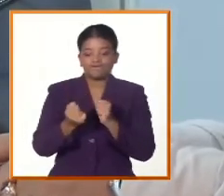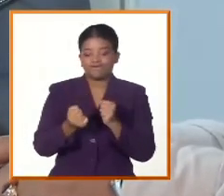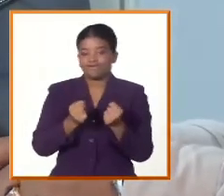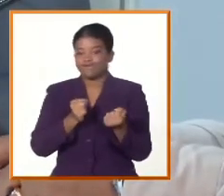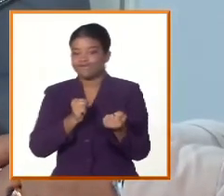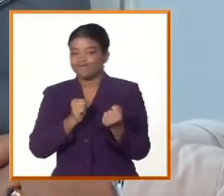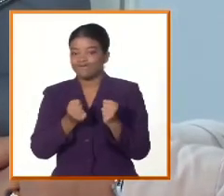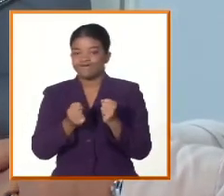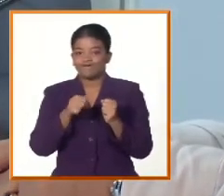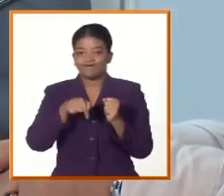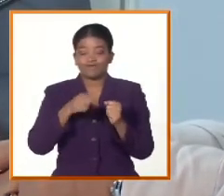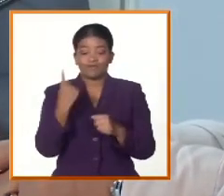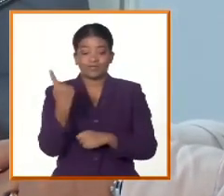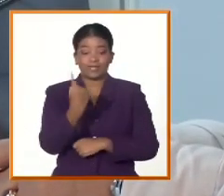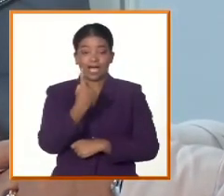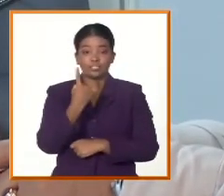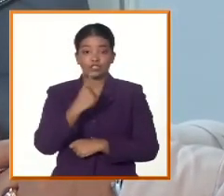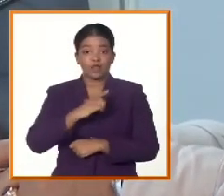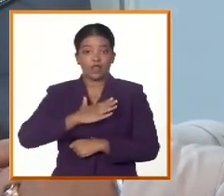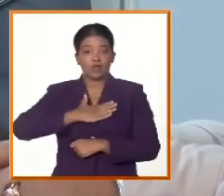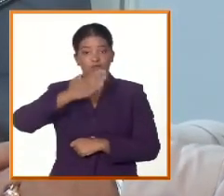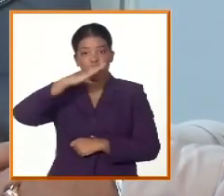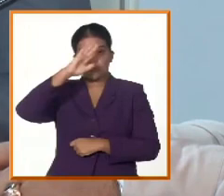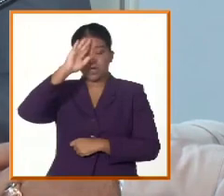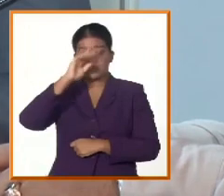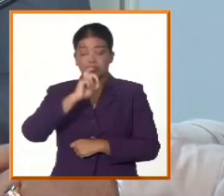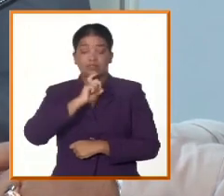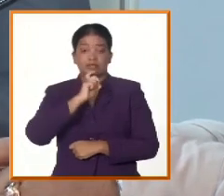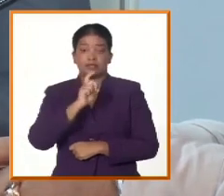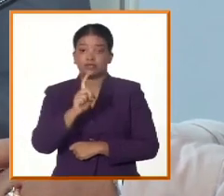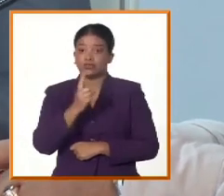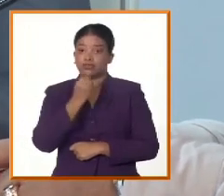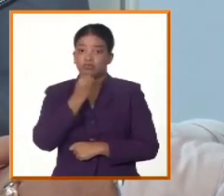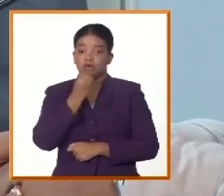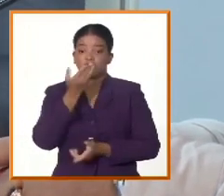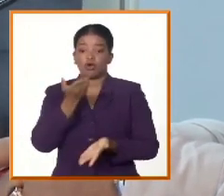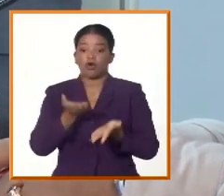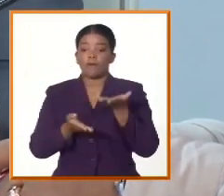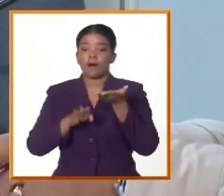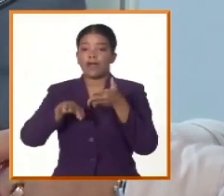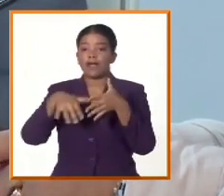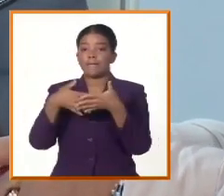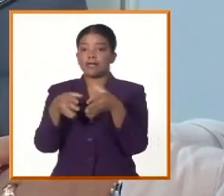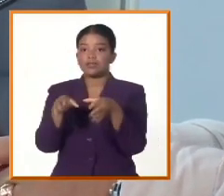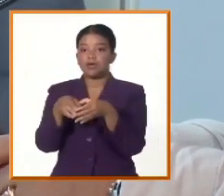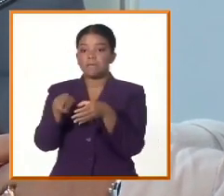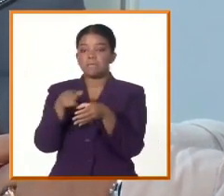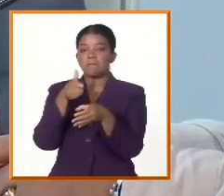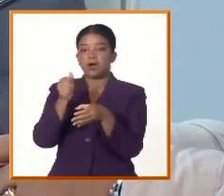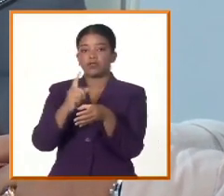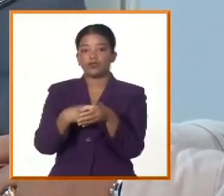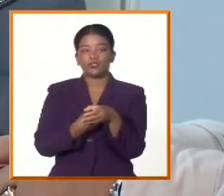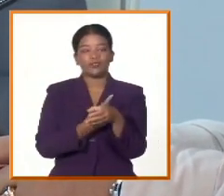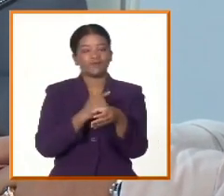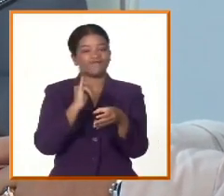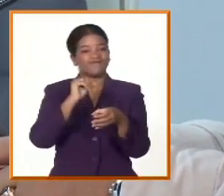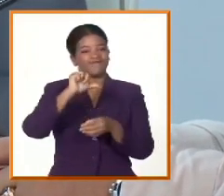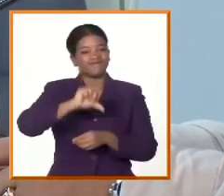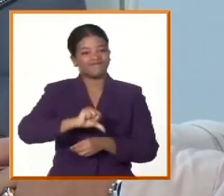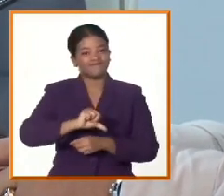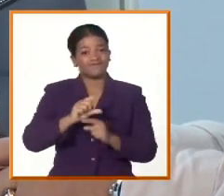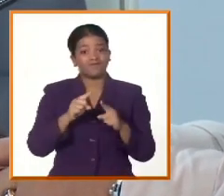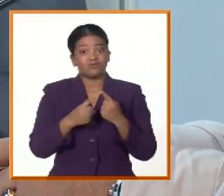primas nacionales tiene desventajas con respecto a esto nuevos actores y se está trabajando en función de eso pero es un tema que todavía no tenemos totalmente resuelto y